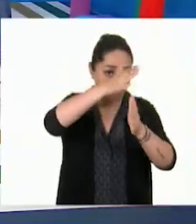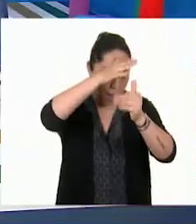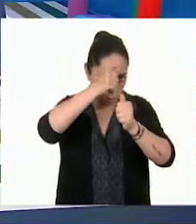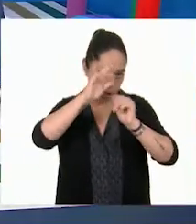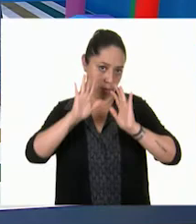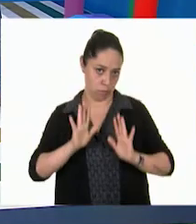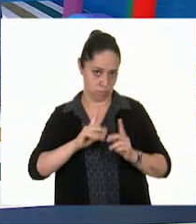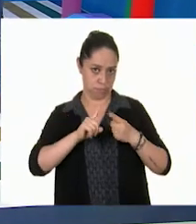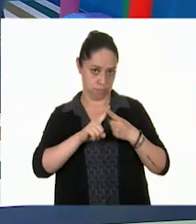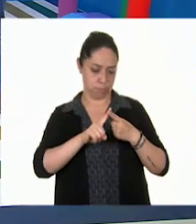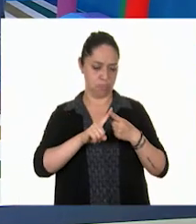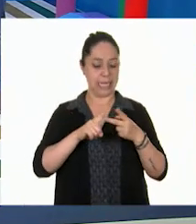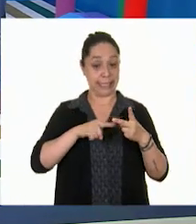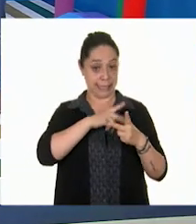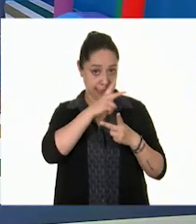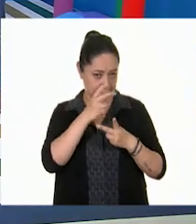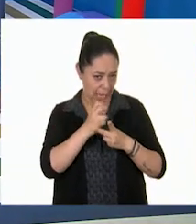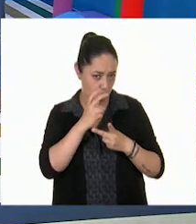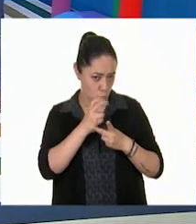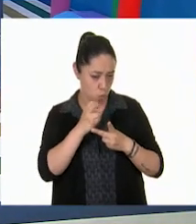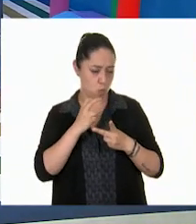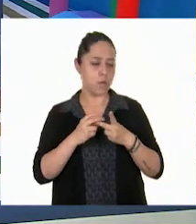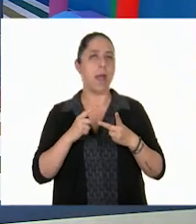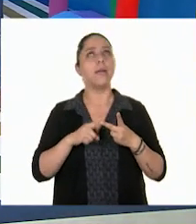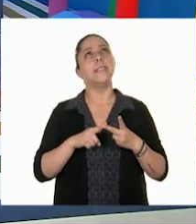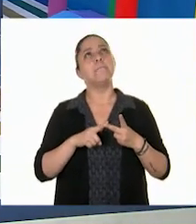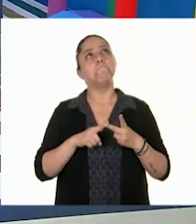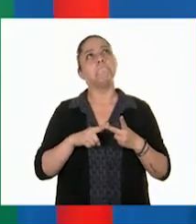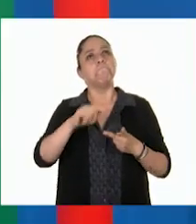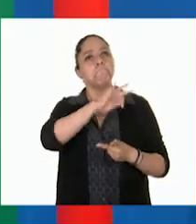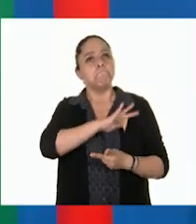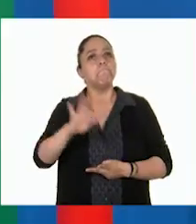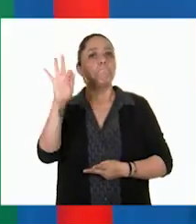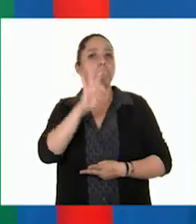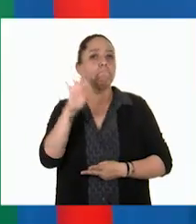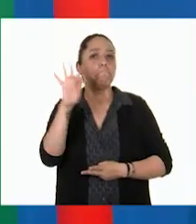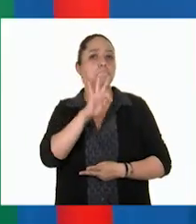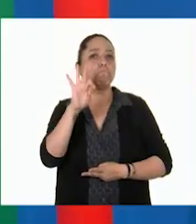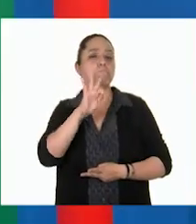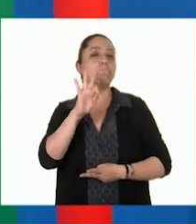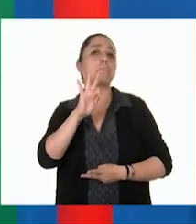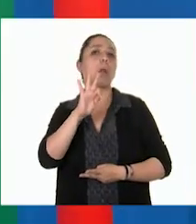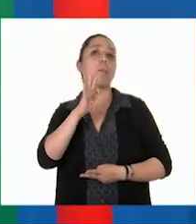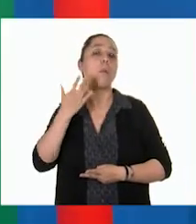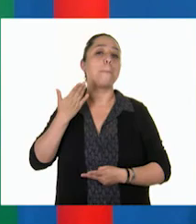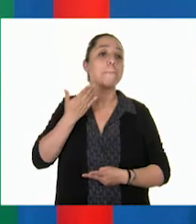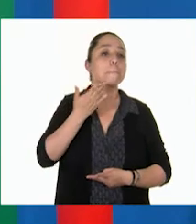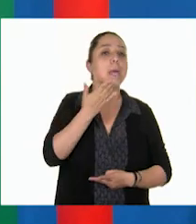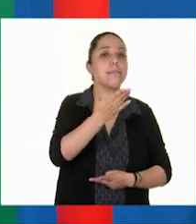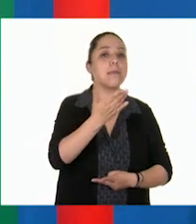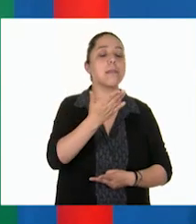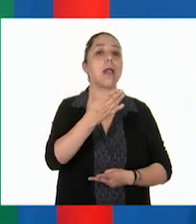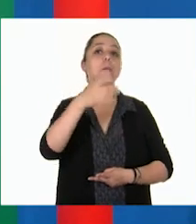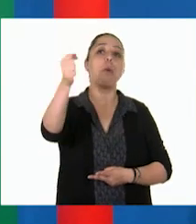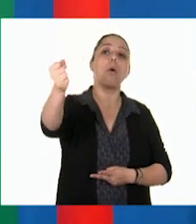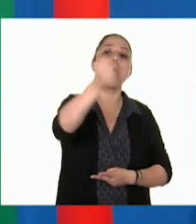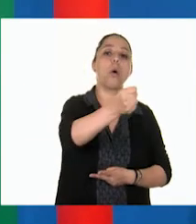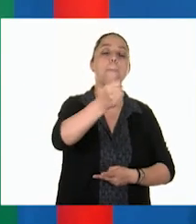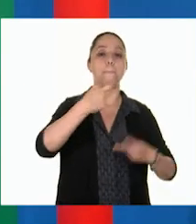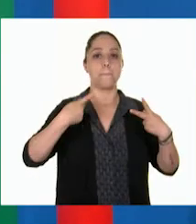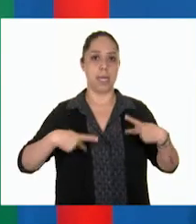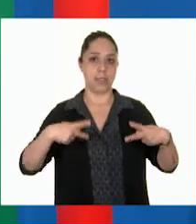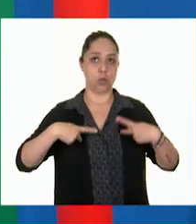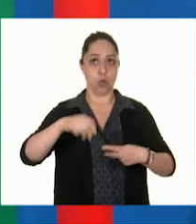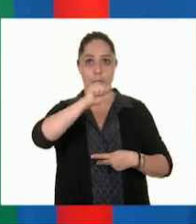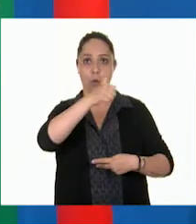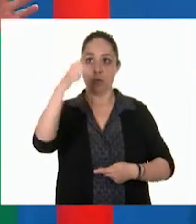como segunda estrategia, pues, bueno, puede ser la de solicitar la intervención de una tercera persona para encontrar un acuerdo